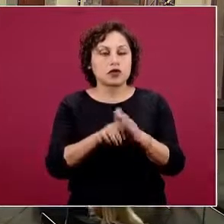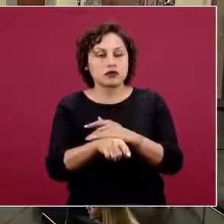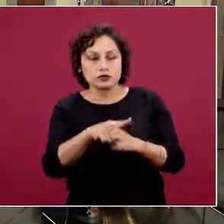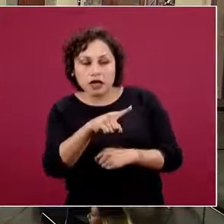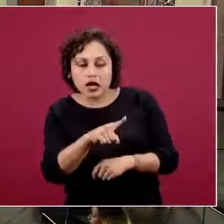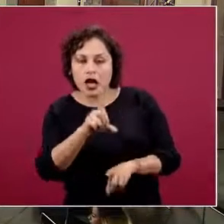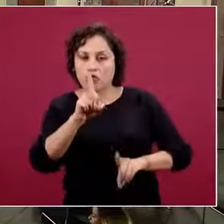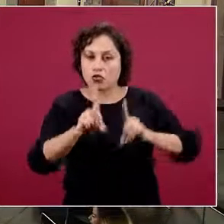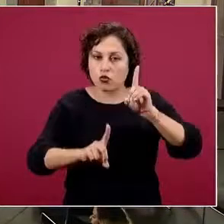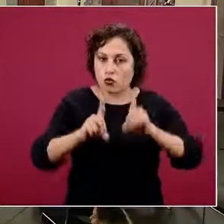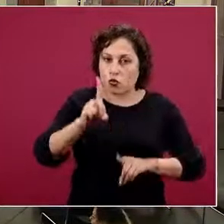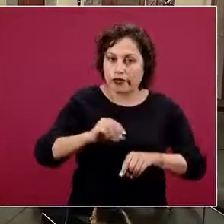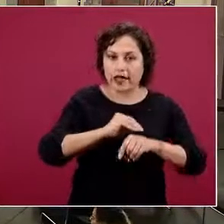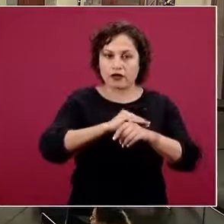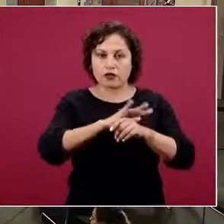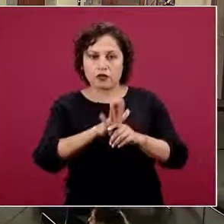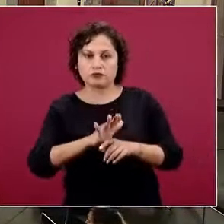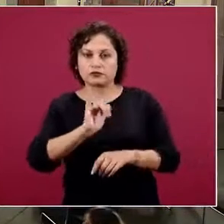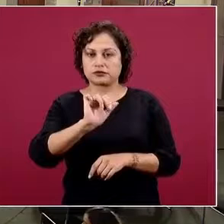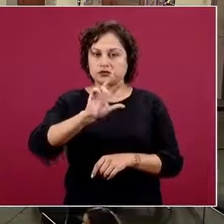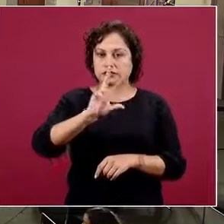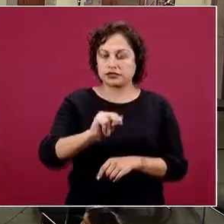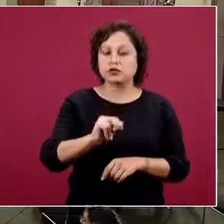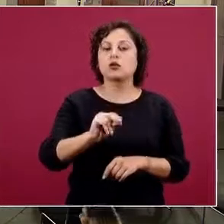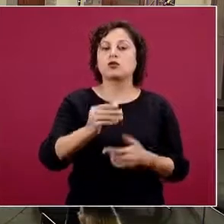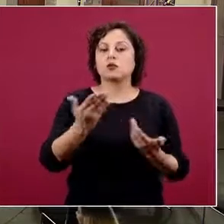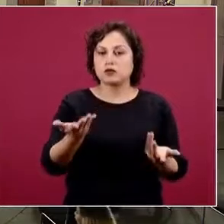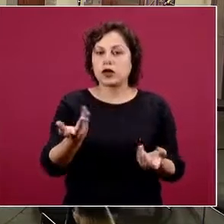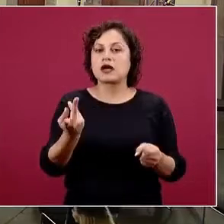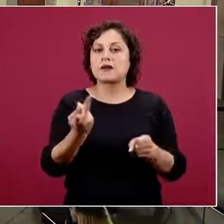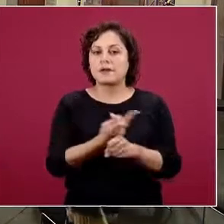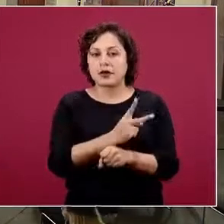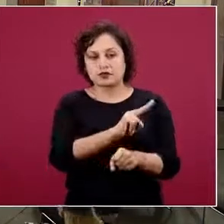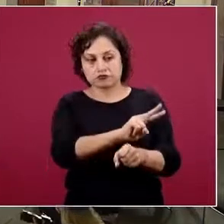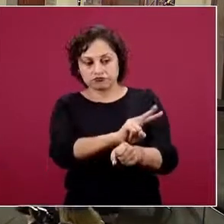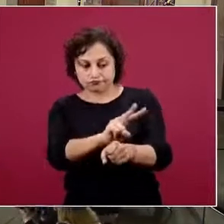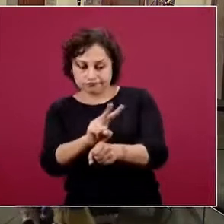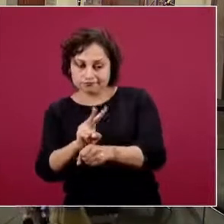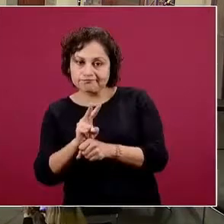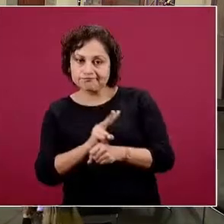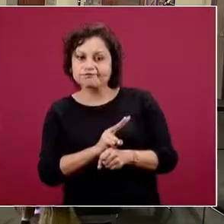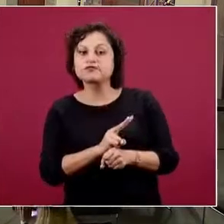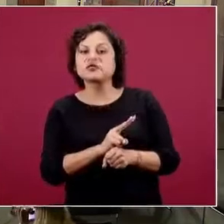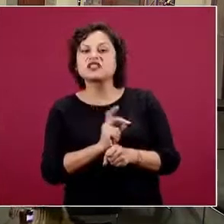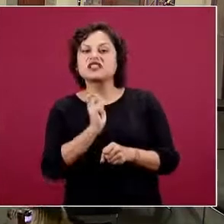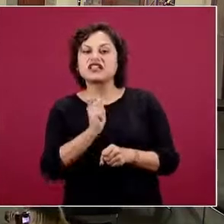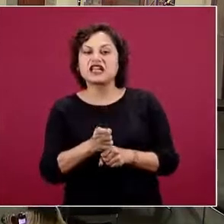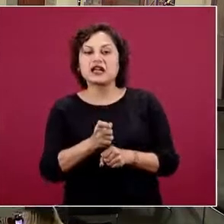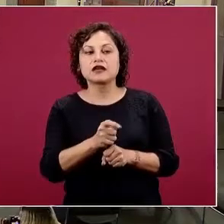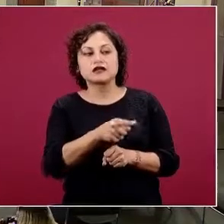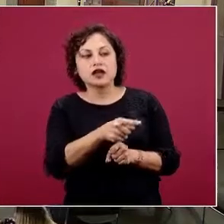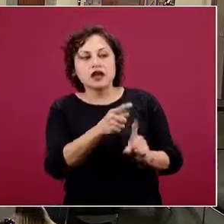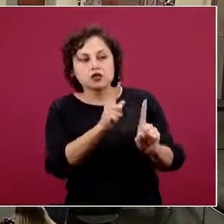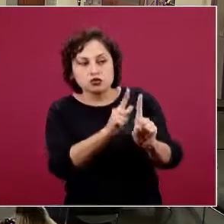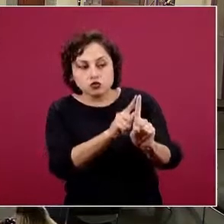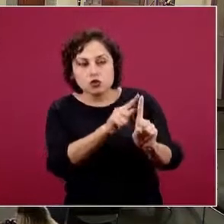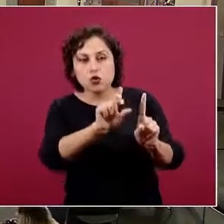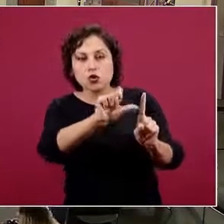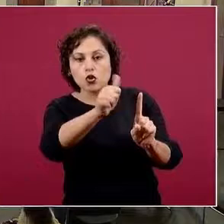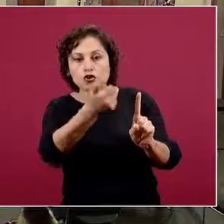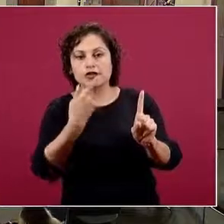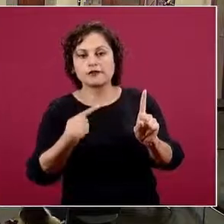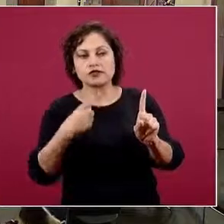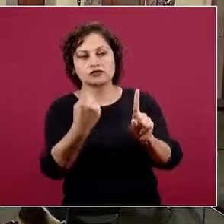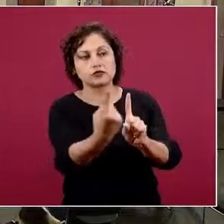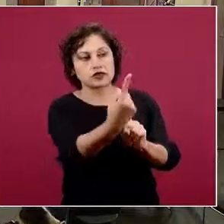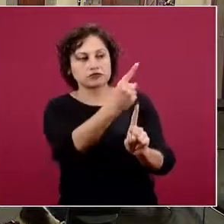por COVID-19, el abordaje epidemiológico integra la identificación de los contactos y el seguimiento de los mismos.